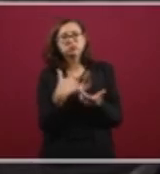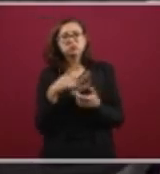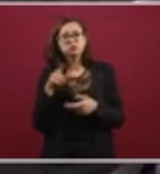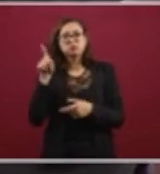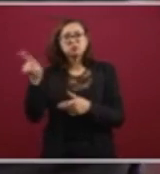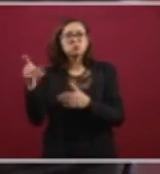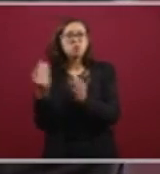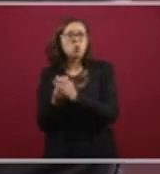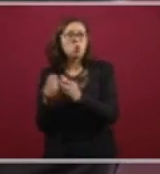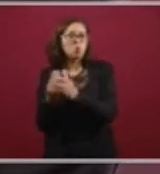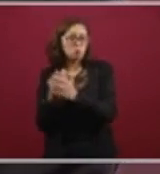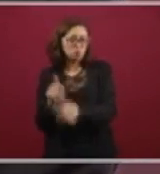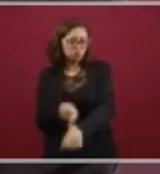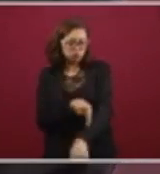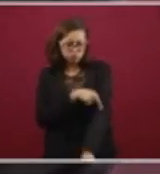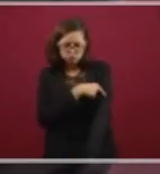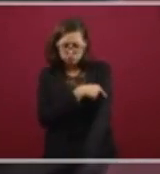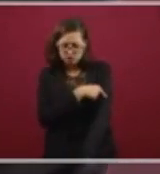seminario